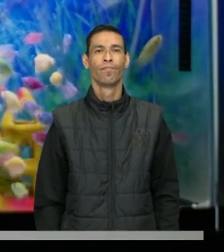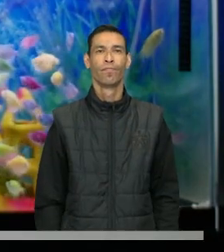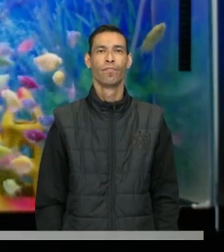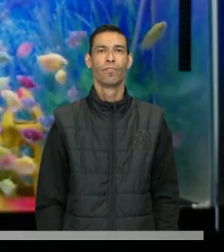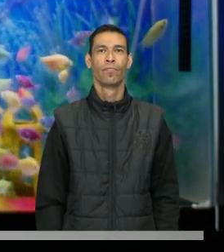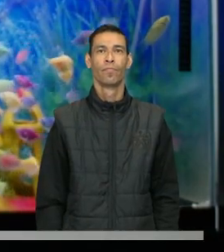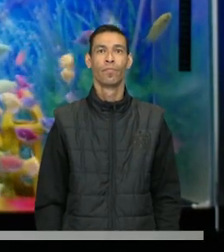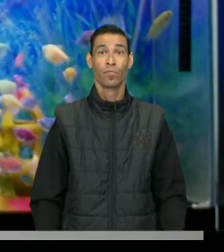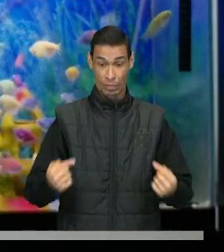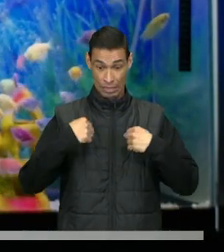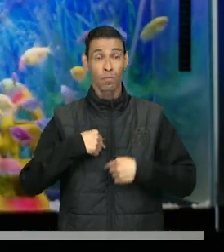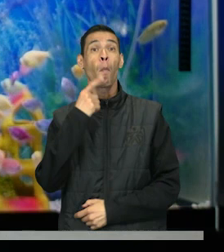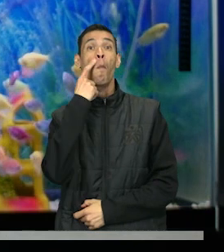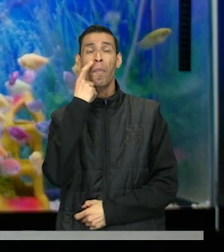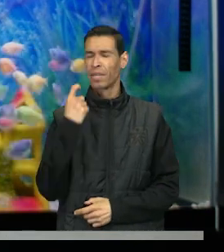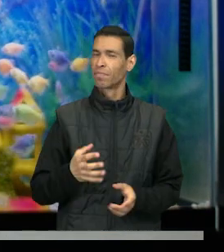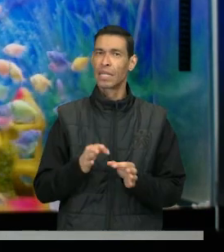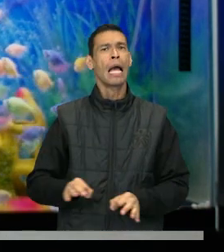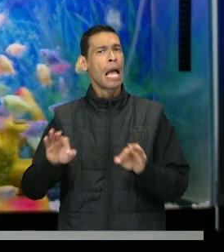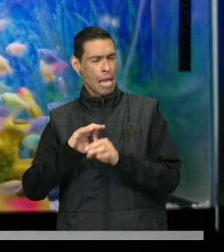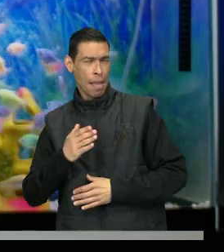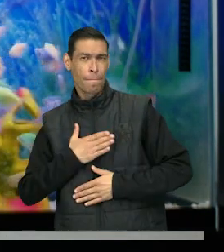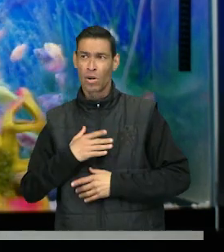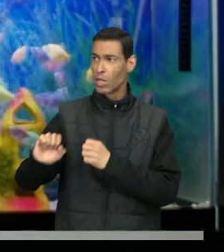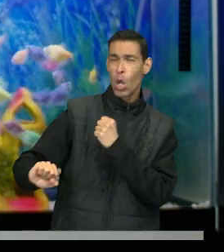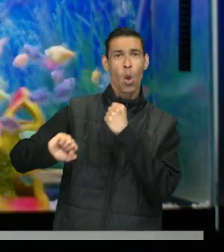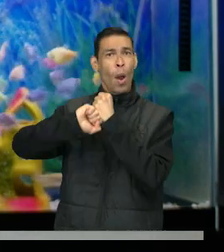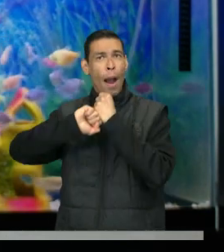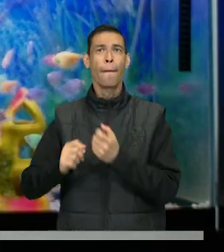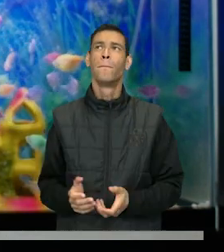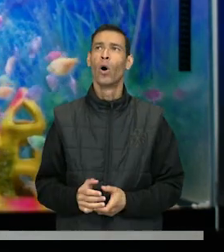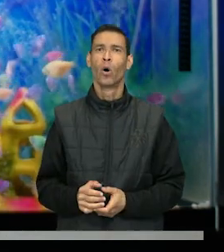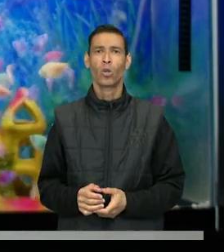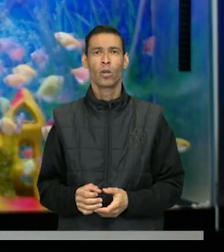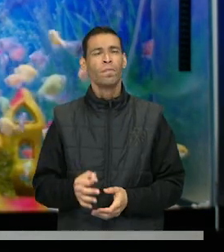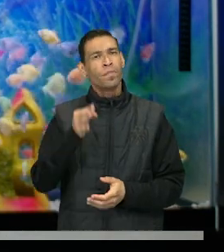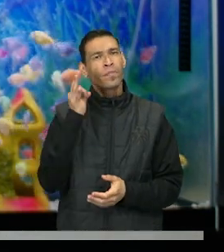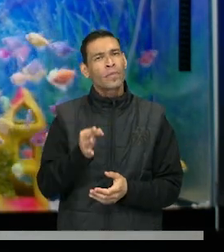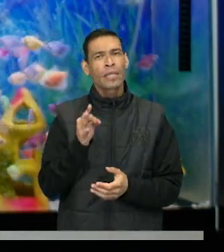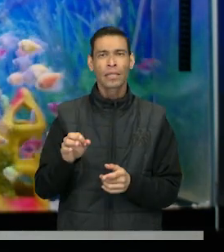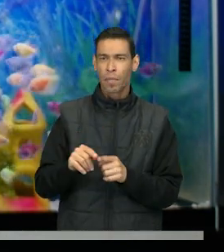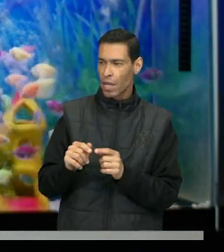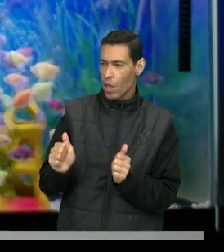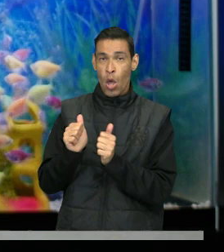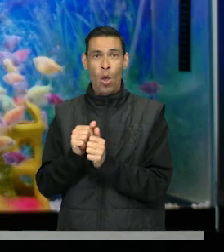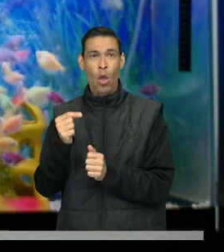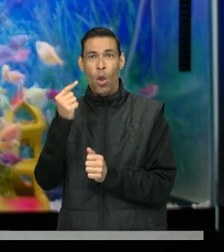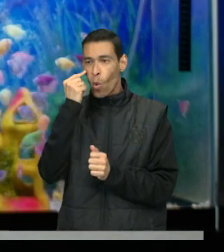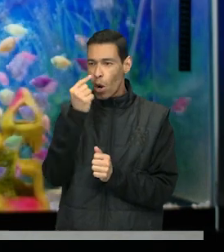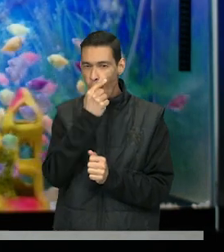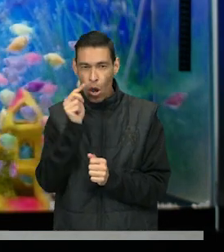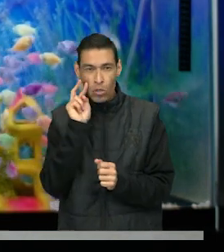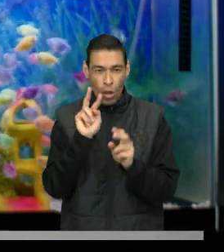Y mi padre ha sido parte fundamental, ha sido ese apoyo, ha sido siempre quien estuvo con sus ojos en el agua,